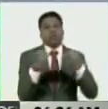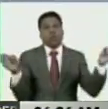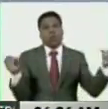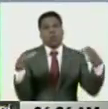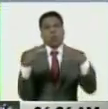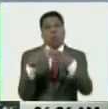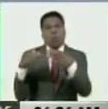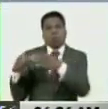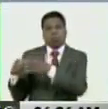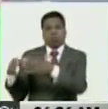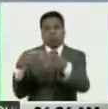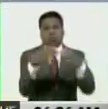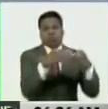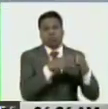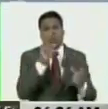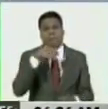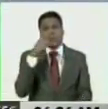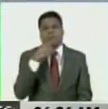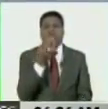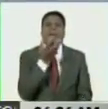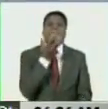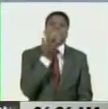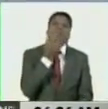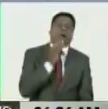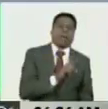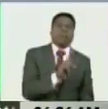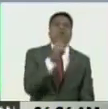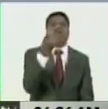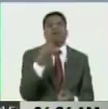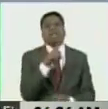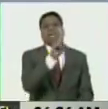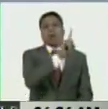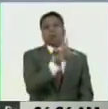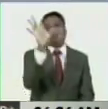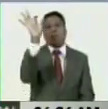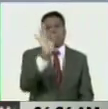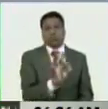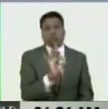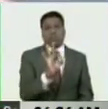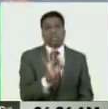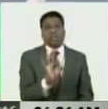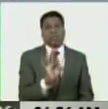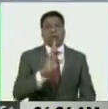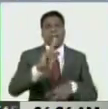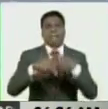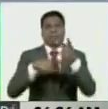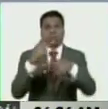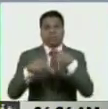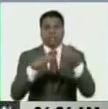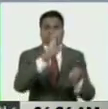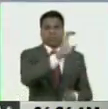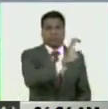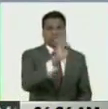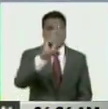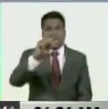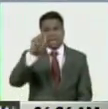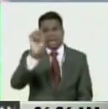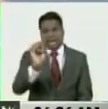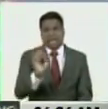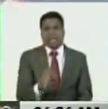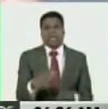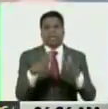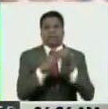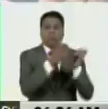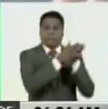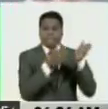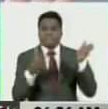fines políticos que no obtuvieron el 1%, ¿no?, en el proceso electoral, aquí habla del periodo